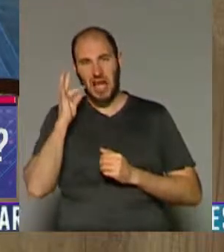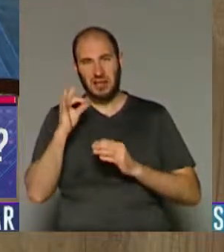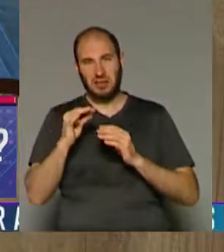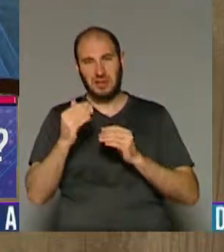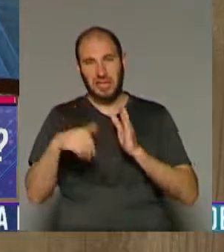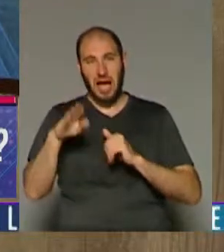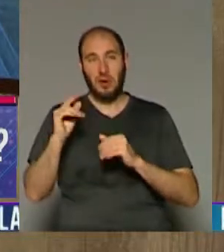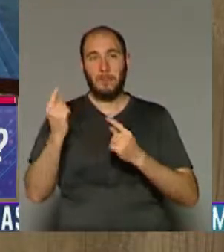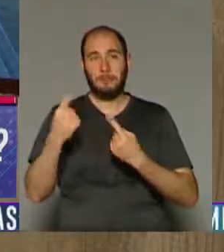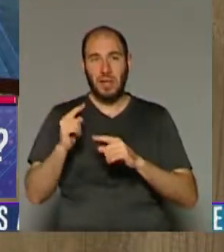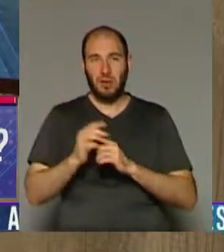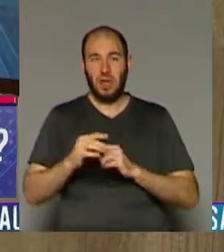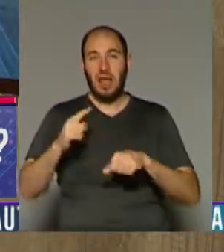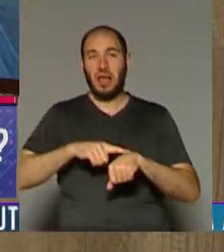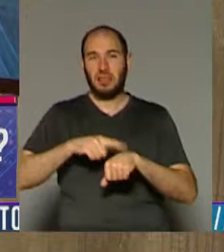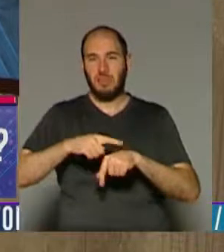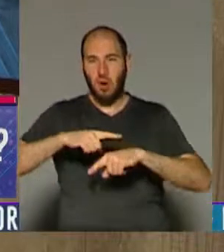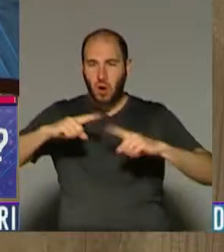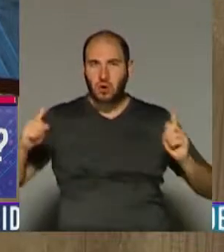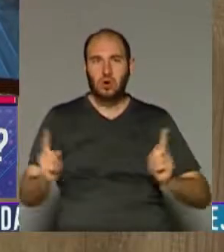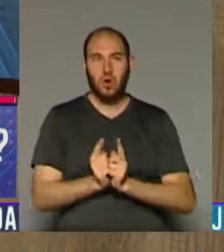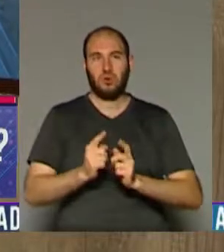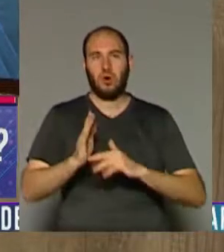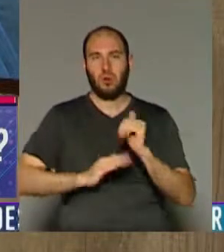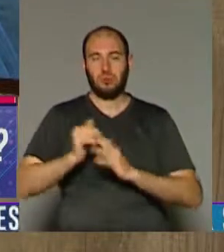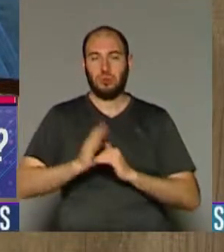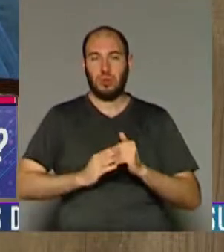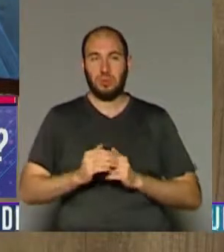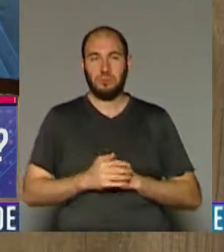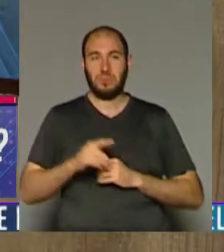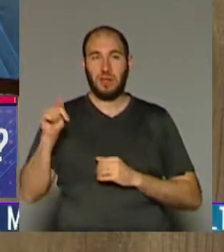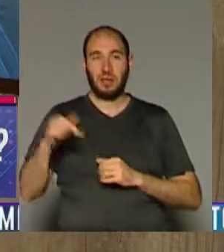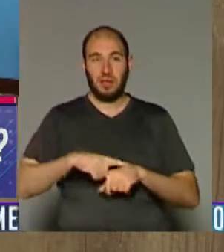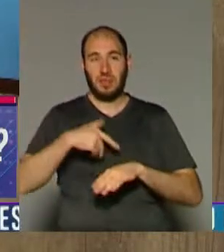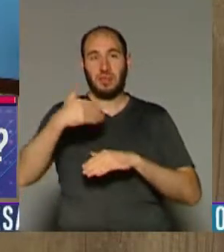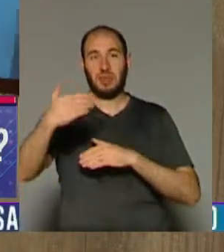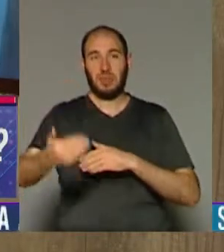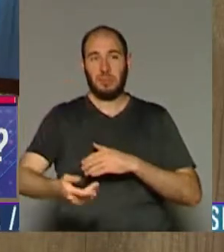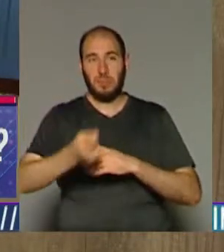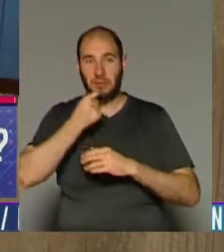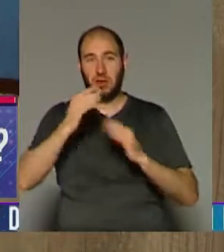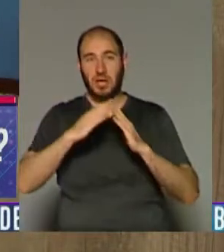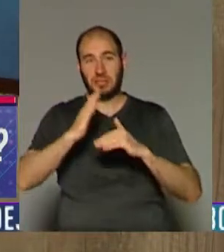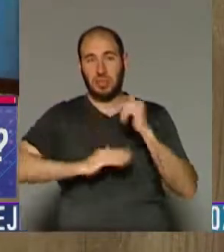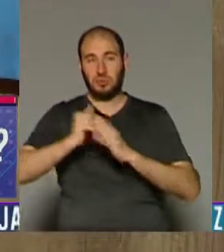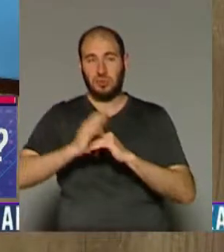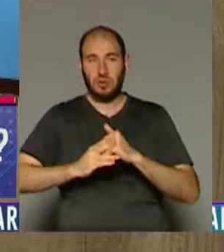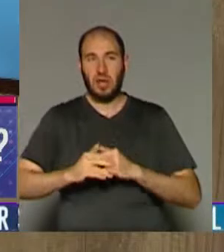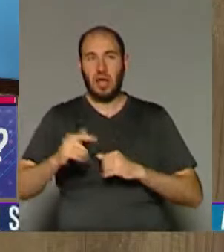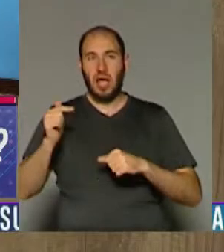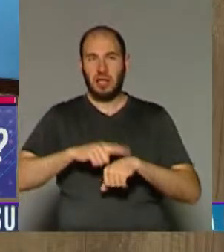caros, pero se reduce mucho lo que es el tiempo de ejecución de la obra, por lo que lleva a la larga, si uno levanta una casa, se